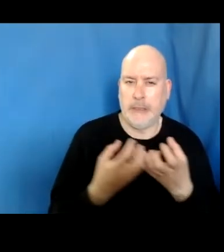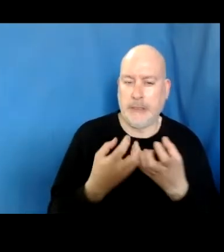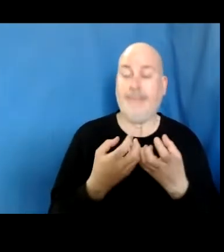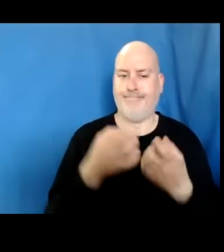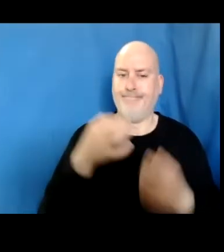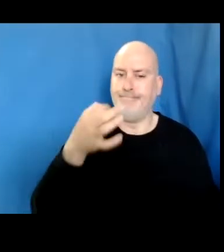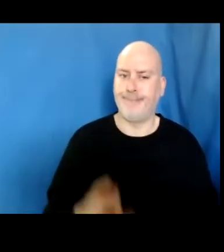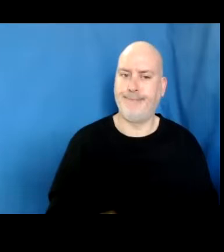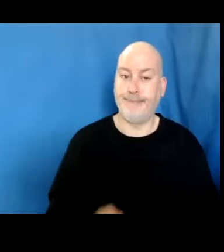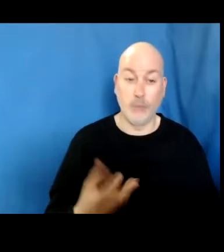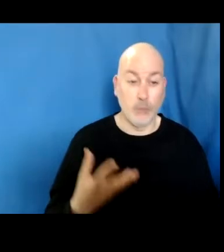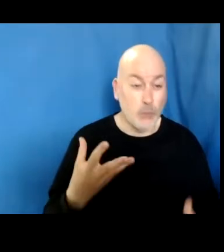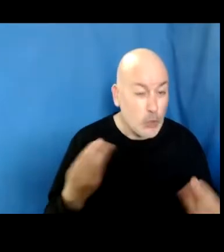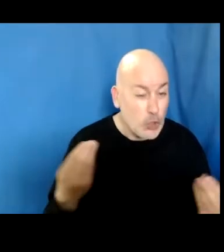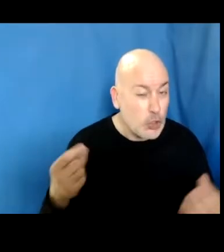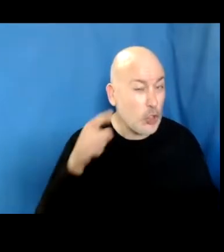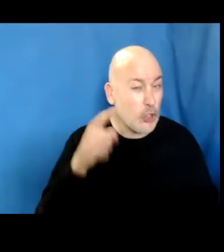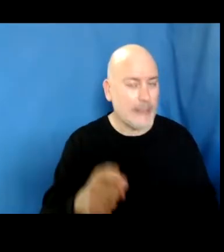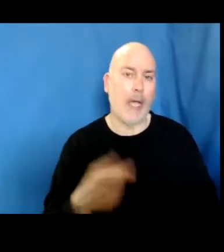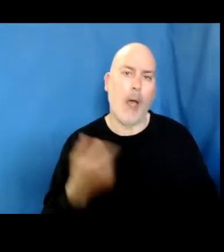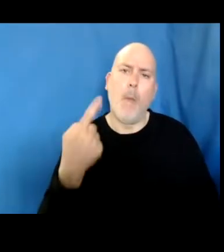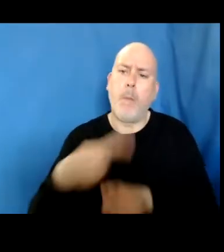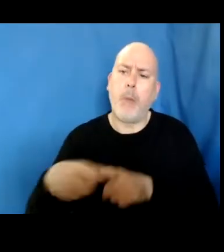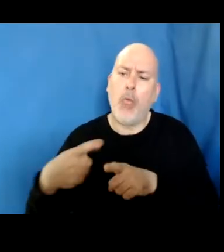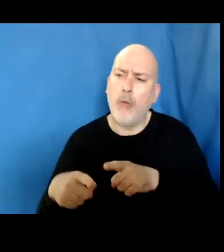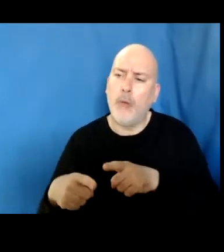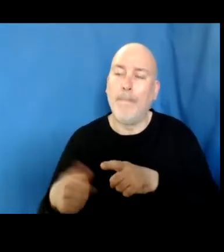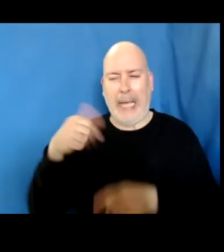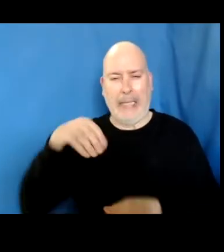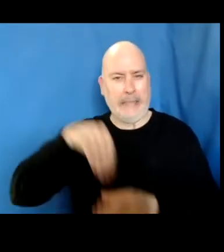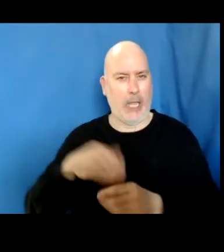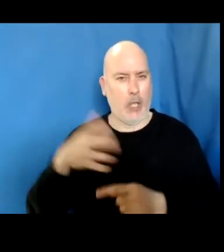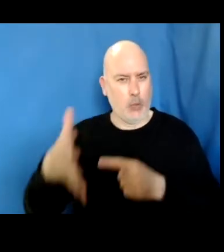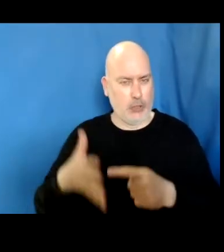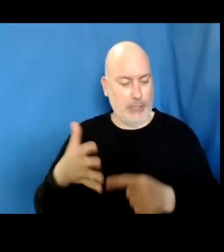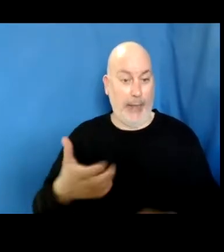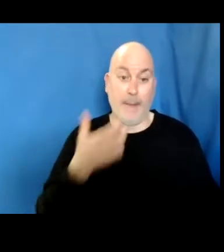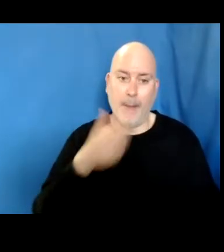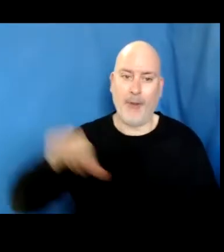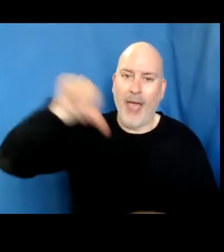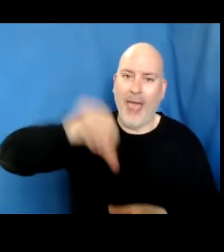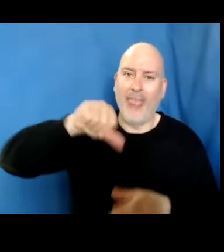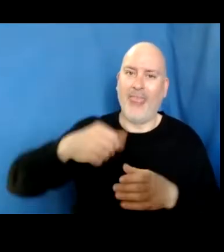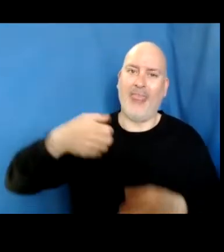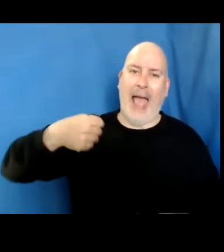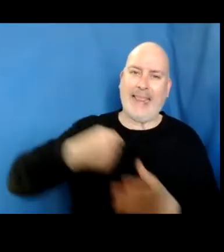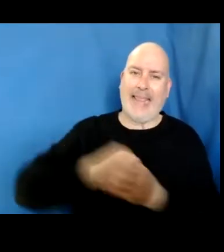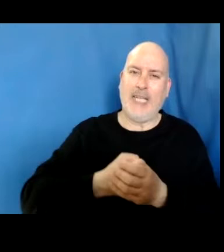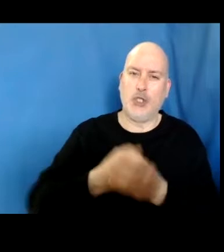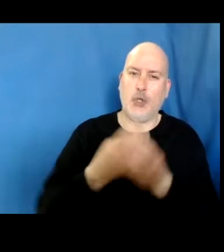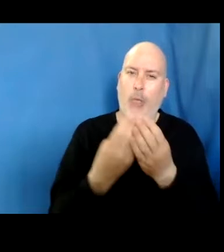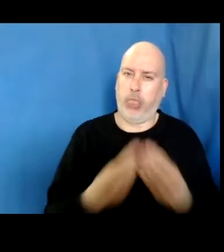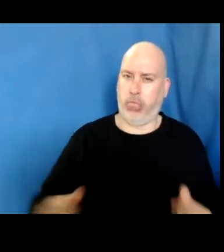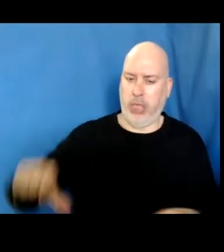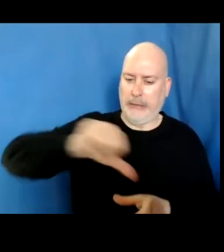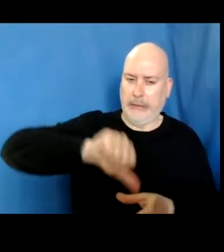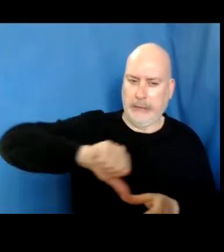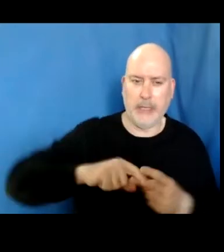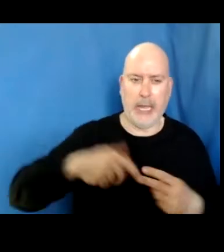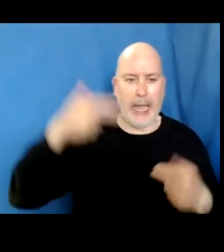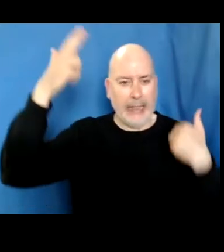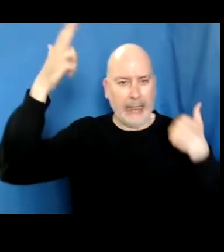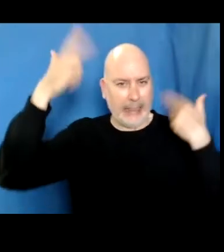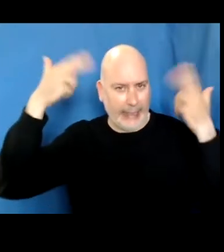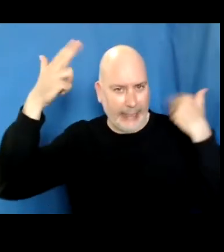de veces productos de uso más industrial, como por ejemplo desatascadores, tintes que